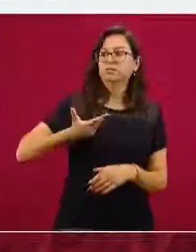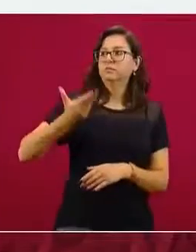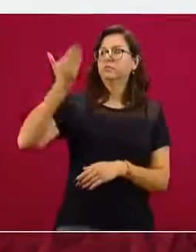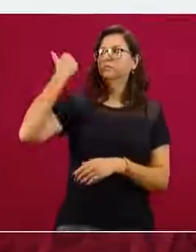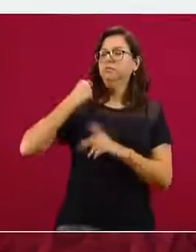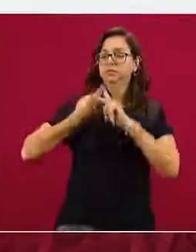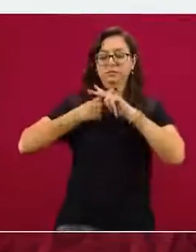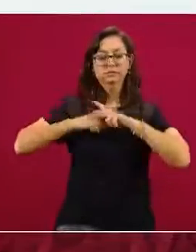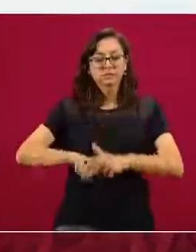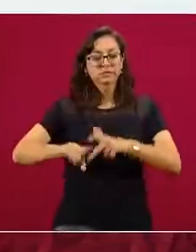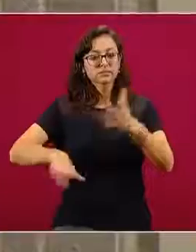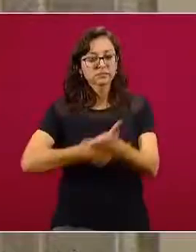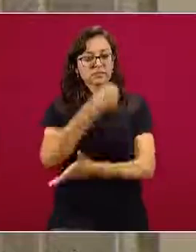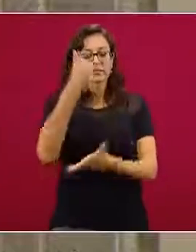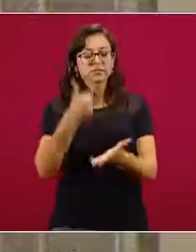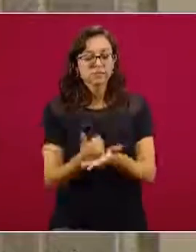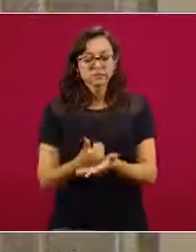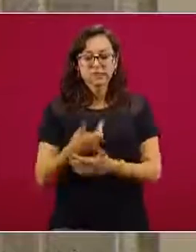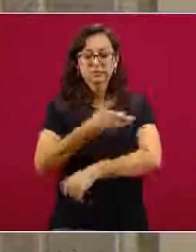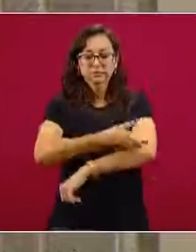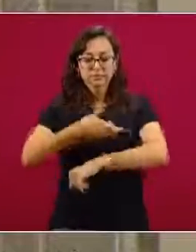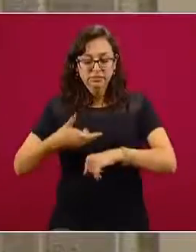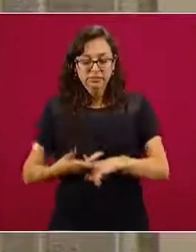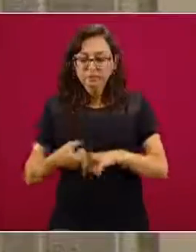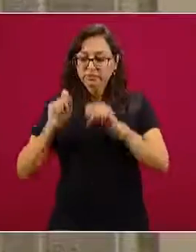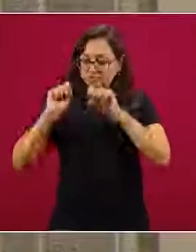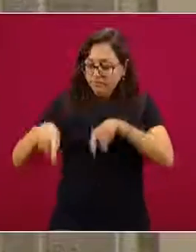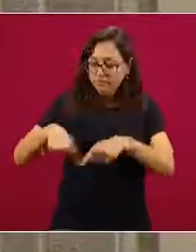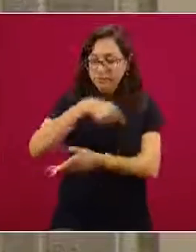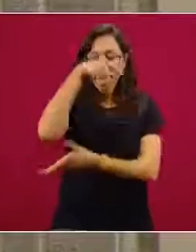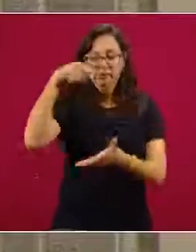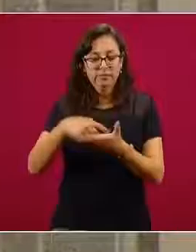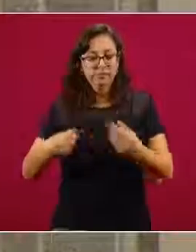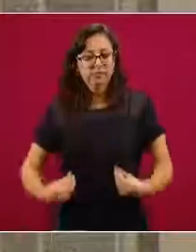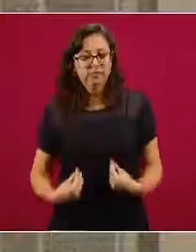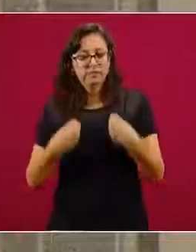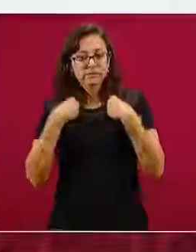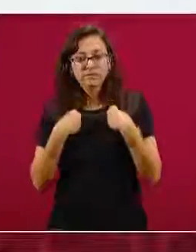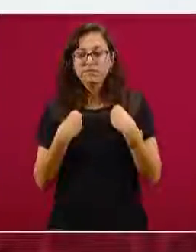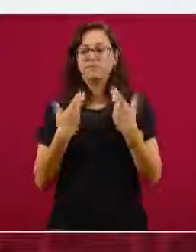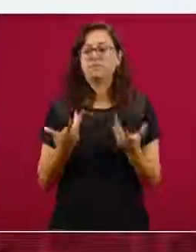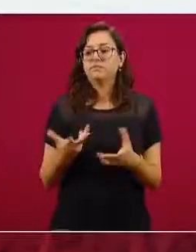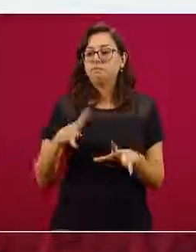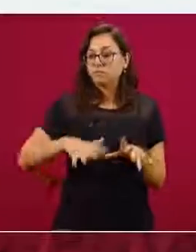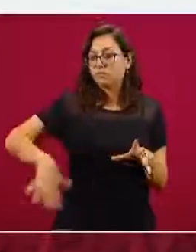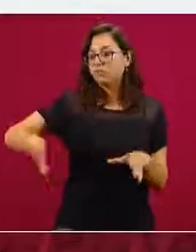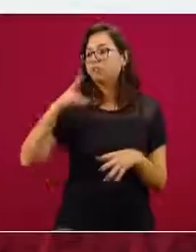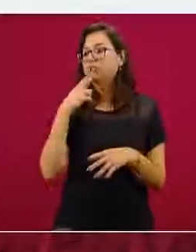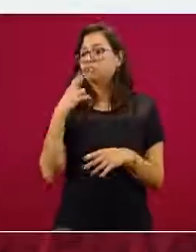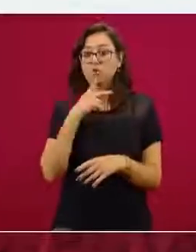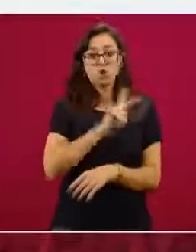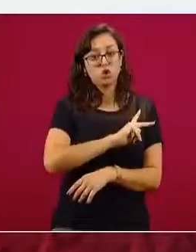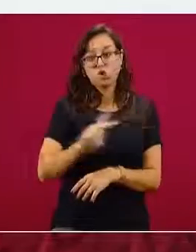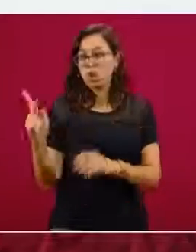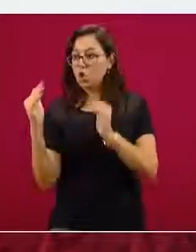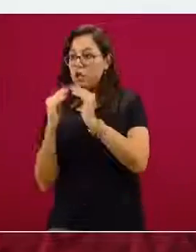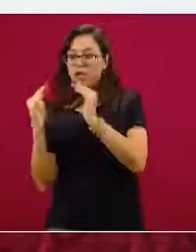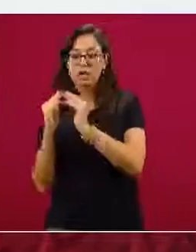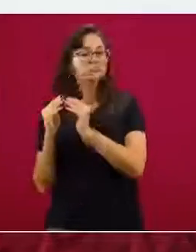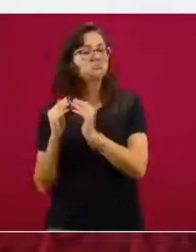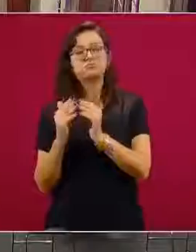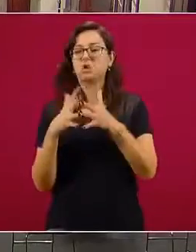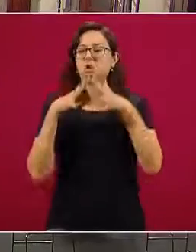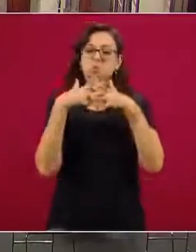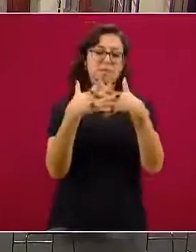donde tenemos diversas familias viviendo en el mismo lugar con diversos usos, no tenemos pura vivienda y menos pura vivienda